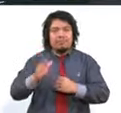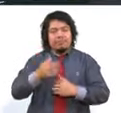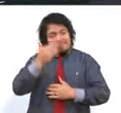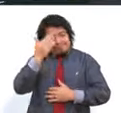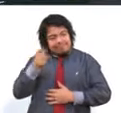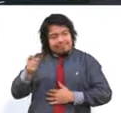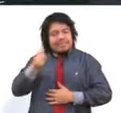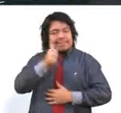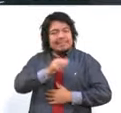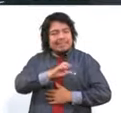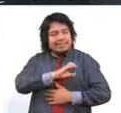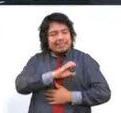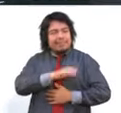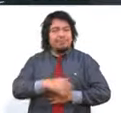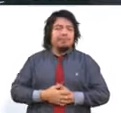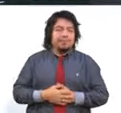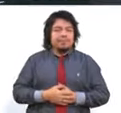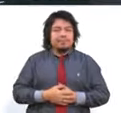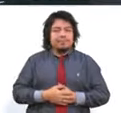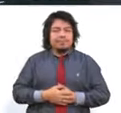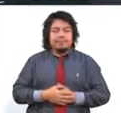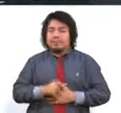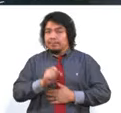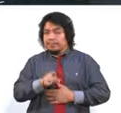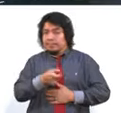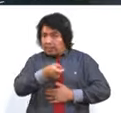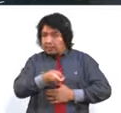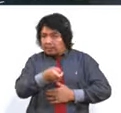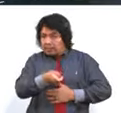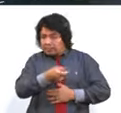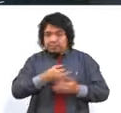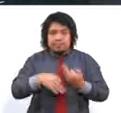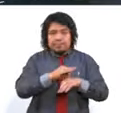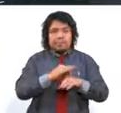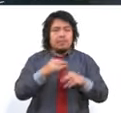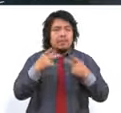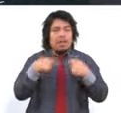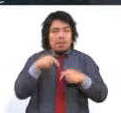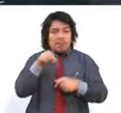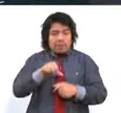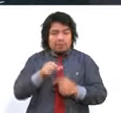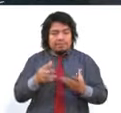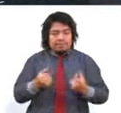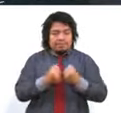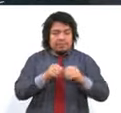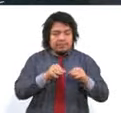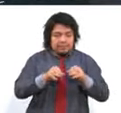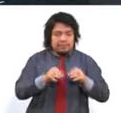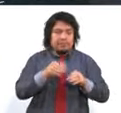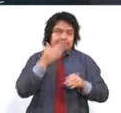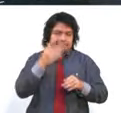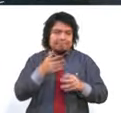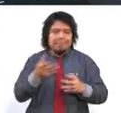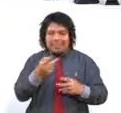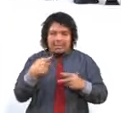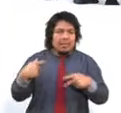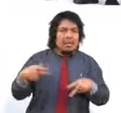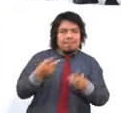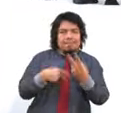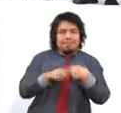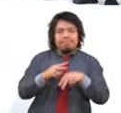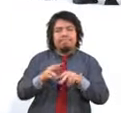que la queremos. Saludo también a todas las personas que hoy se han dado cita